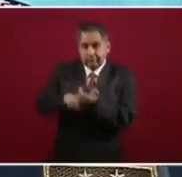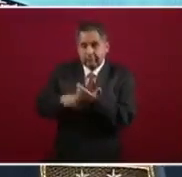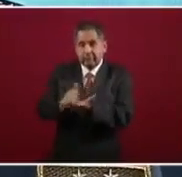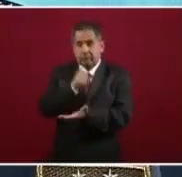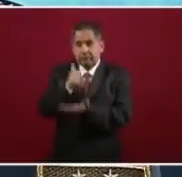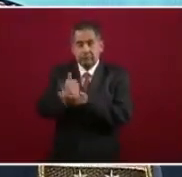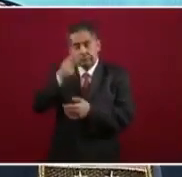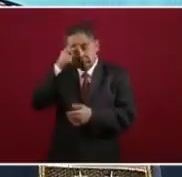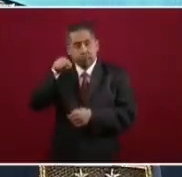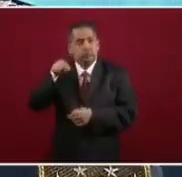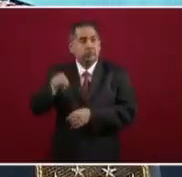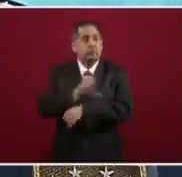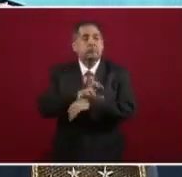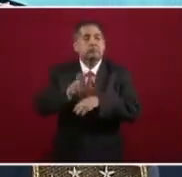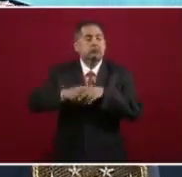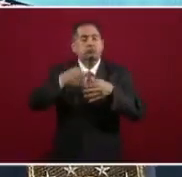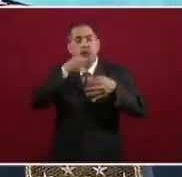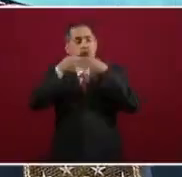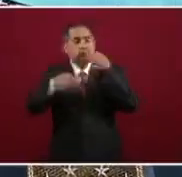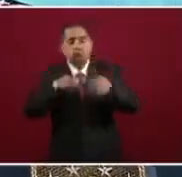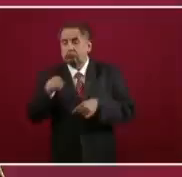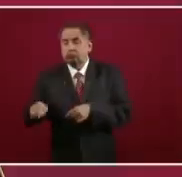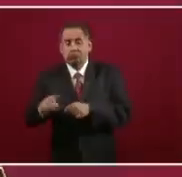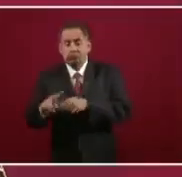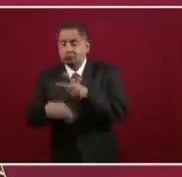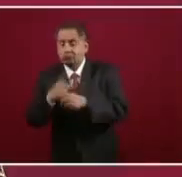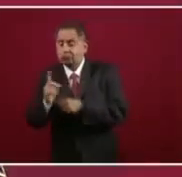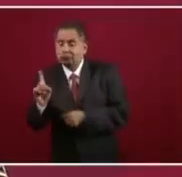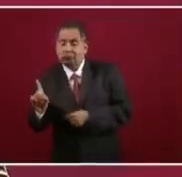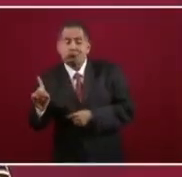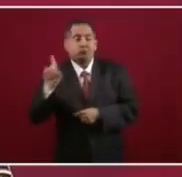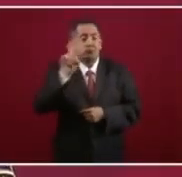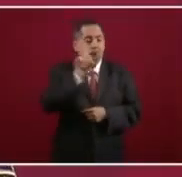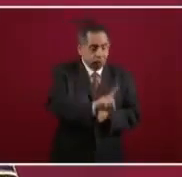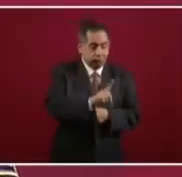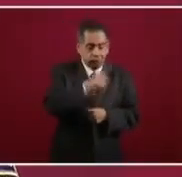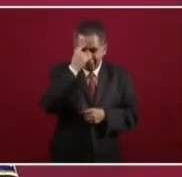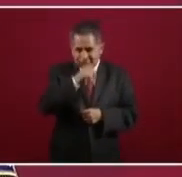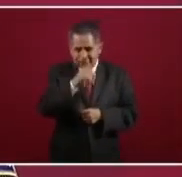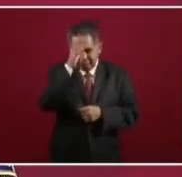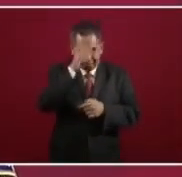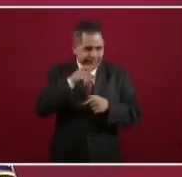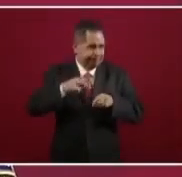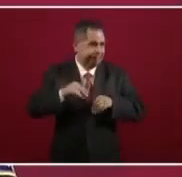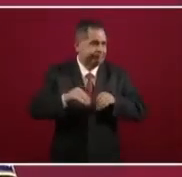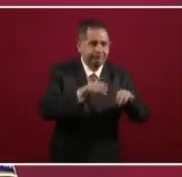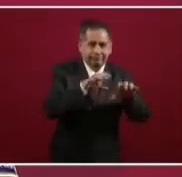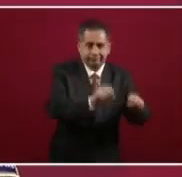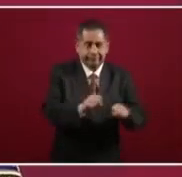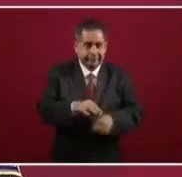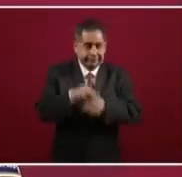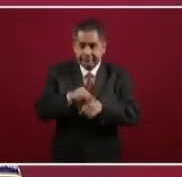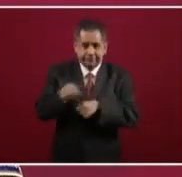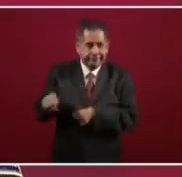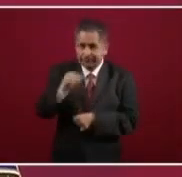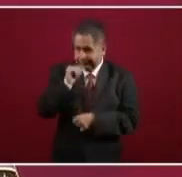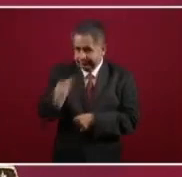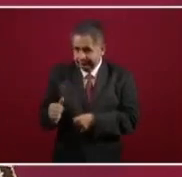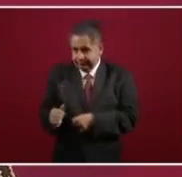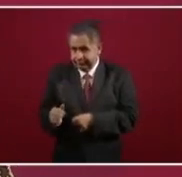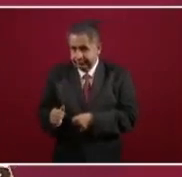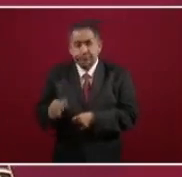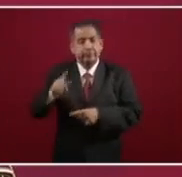aquí coordinan los esfuerzos de él no participó en la en la operación en culiacán quien